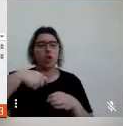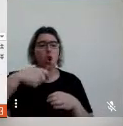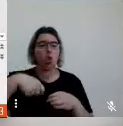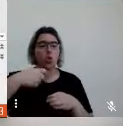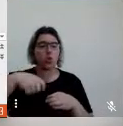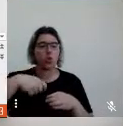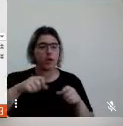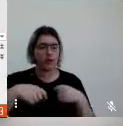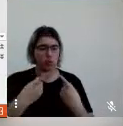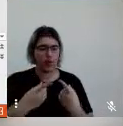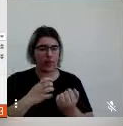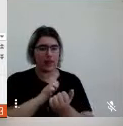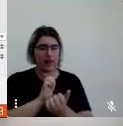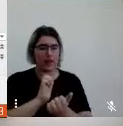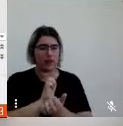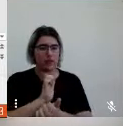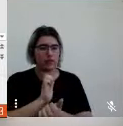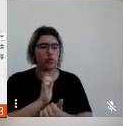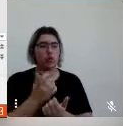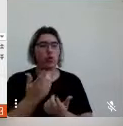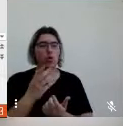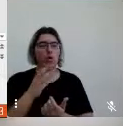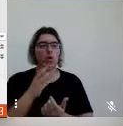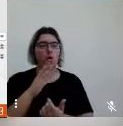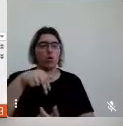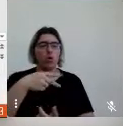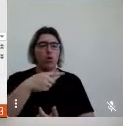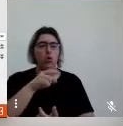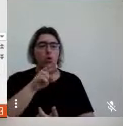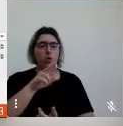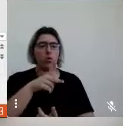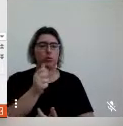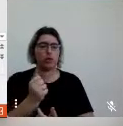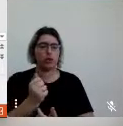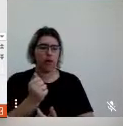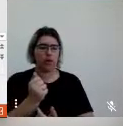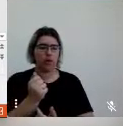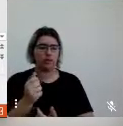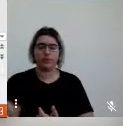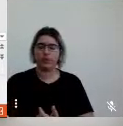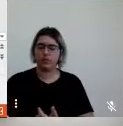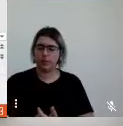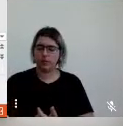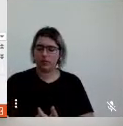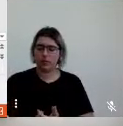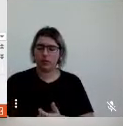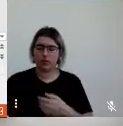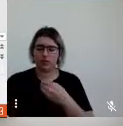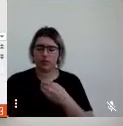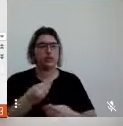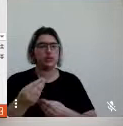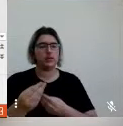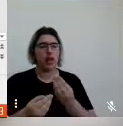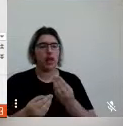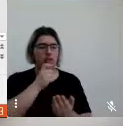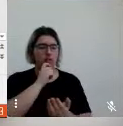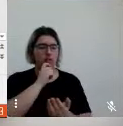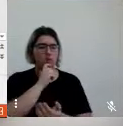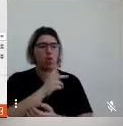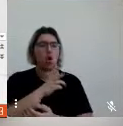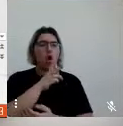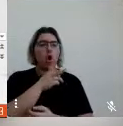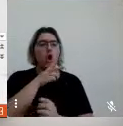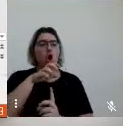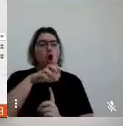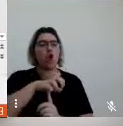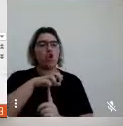El queso curado. La kombucha, que se elabora a raíz del hongo del té a través del